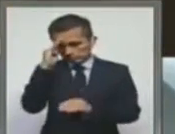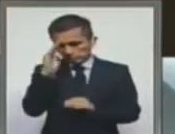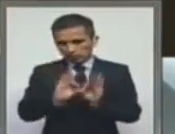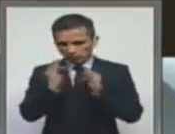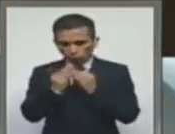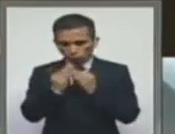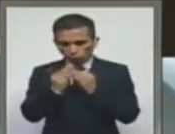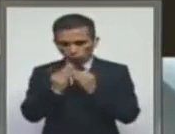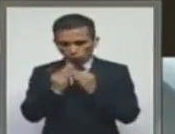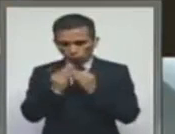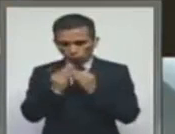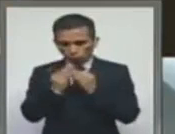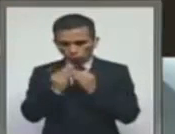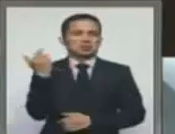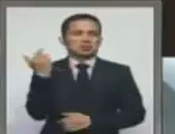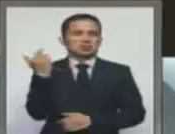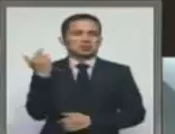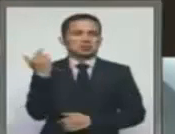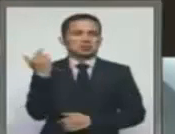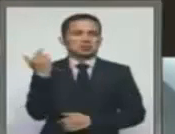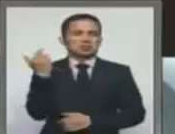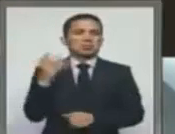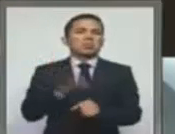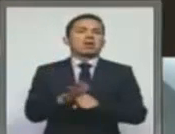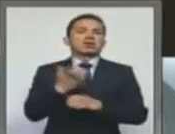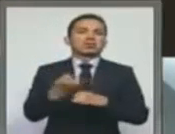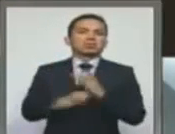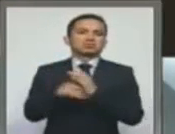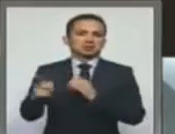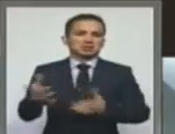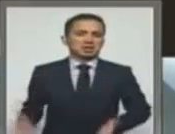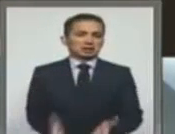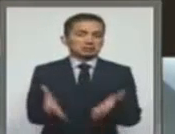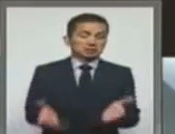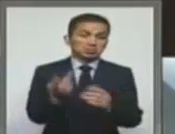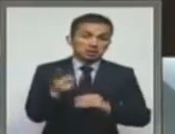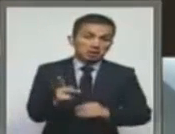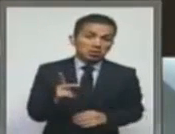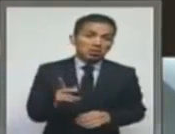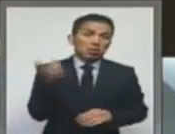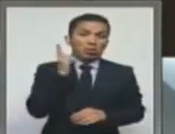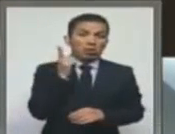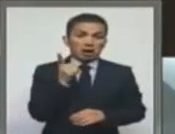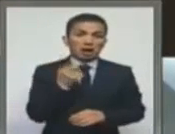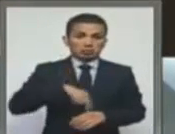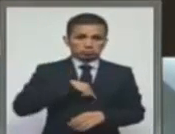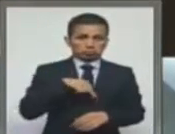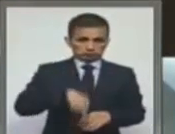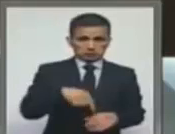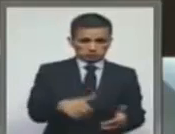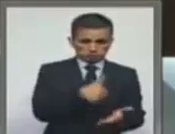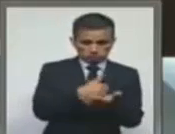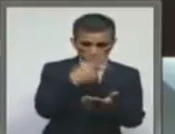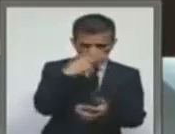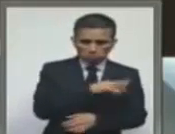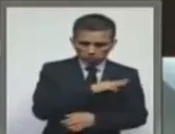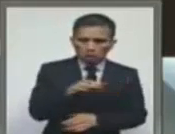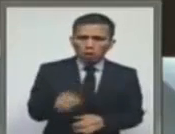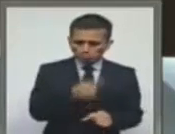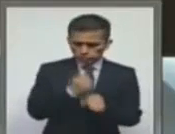progresista, quién sabe qué van a impulsar en esa constitución, pues cuando menos que nos den a los capitalinos la oportunidad de que